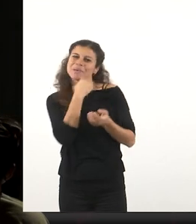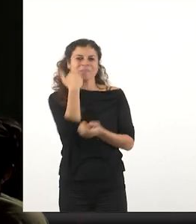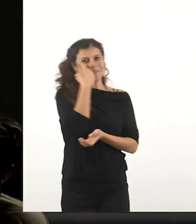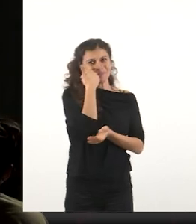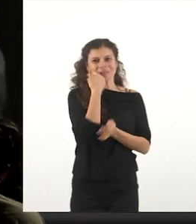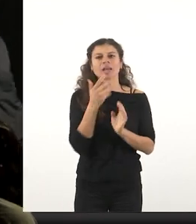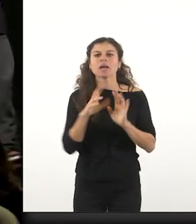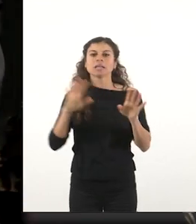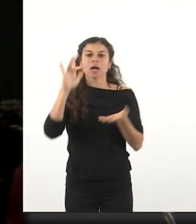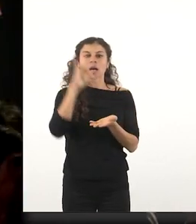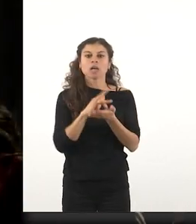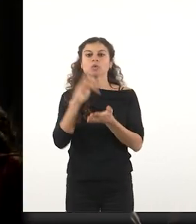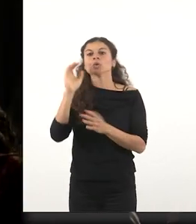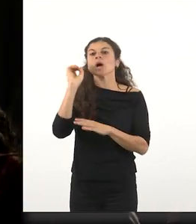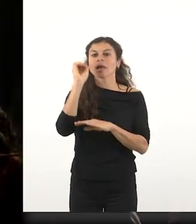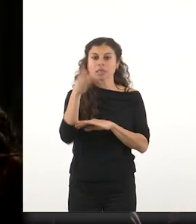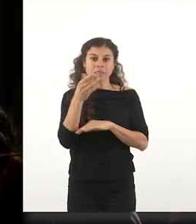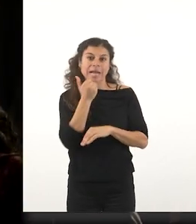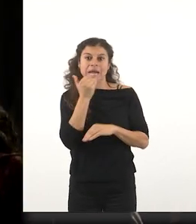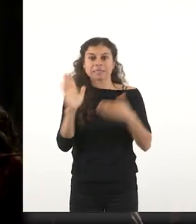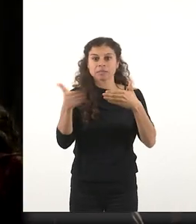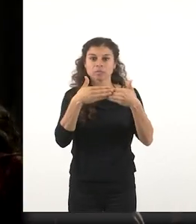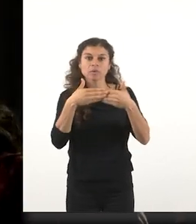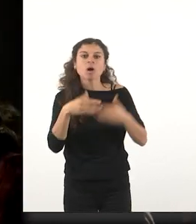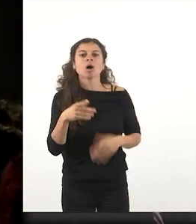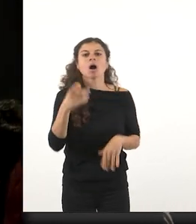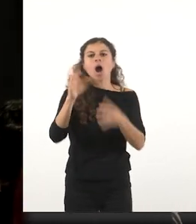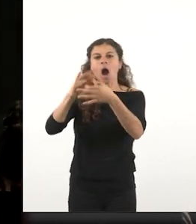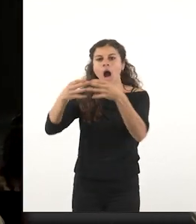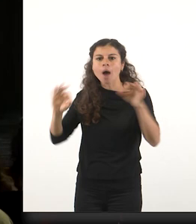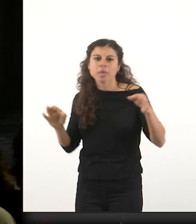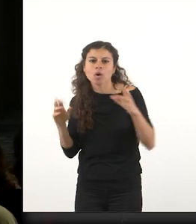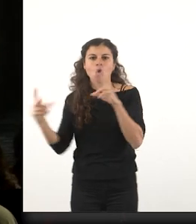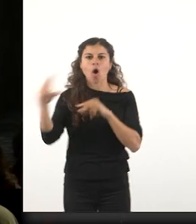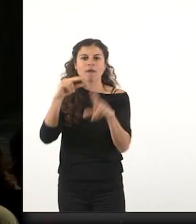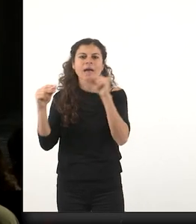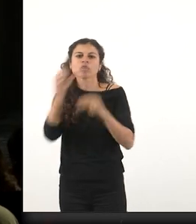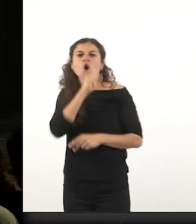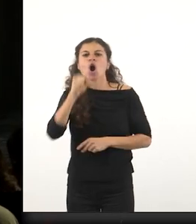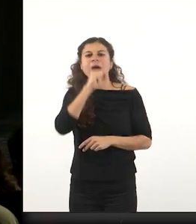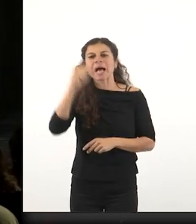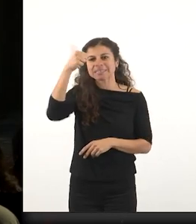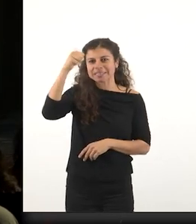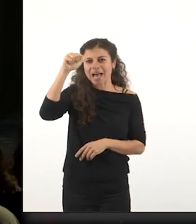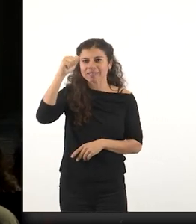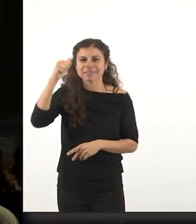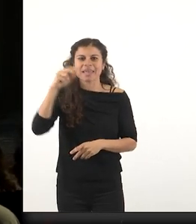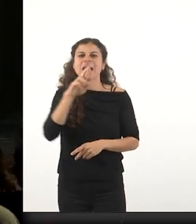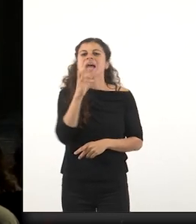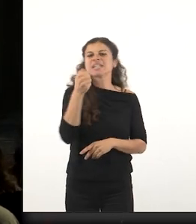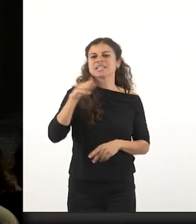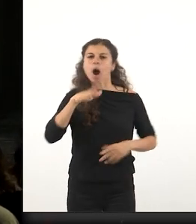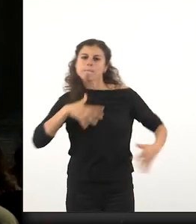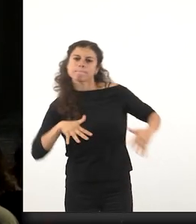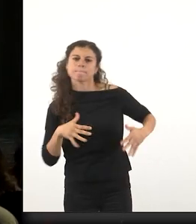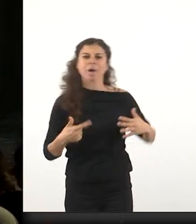discoteca y nos vamos a lo oscuro, dando el último beso, están los colegas andando, hablando de rap, de que es un cantante, tienen el nombre del cantante que no saben quién es, y a mí que me fascina el rap, sé de qué tío